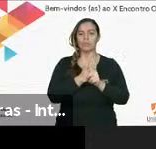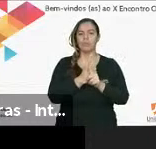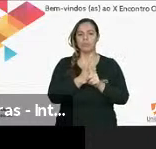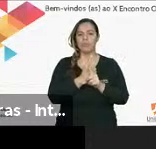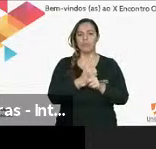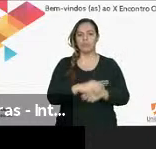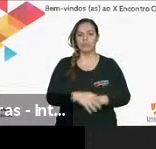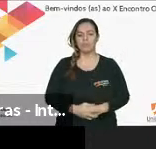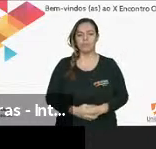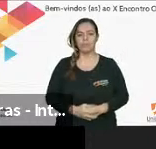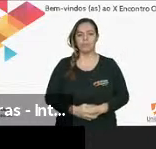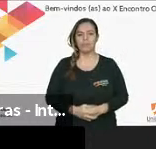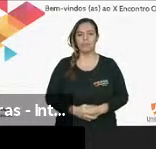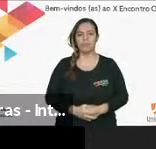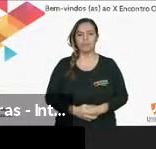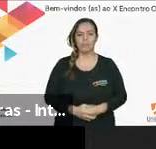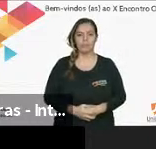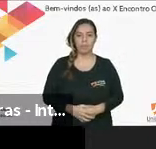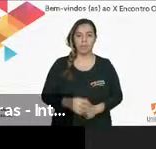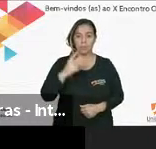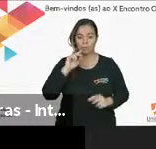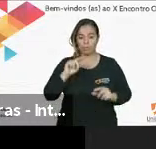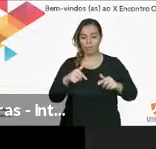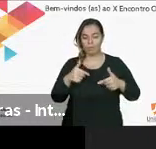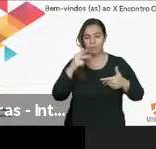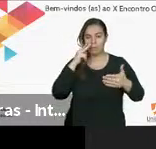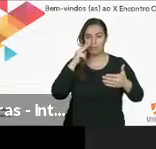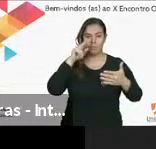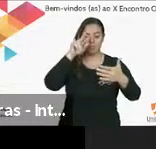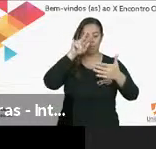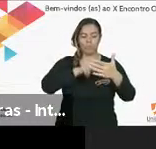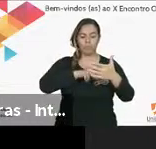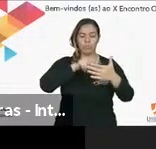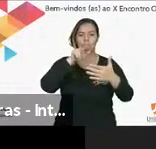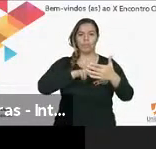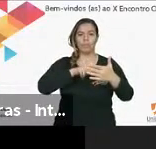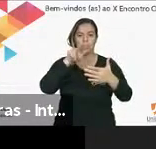Y resulta que la acción de leer constituye lo leído.